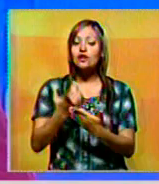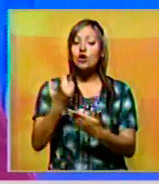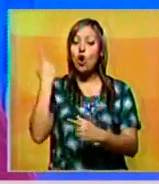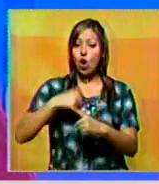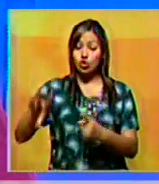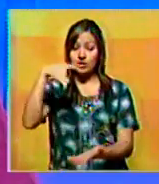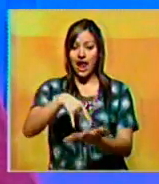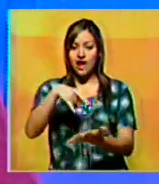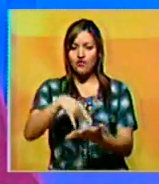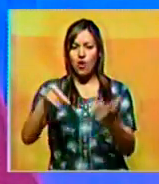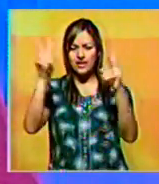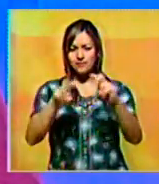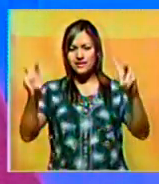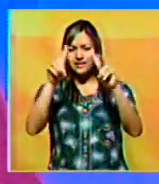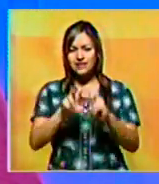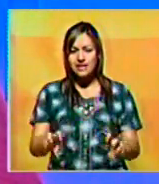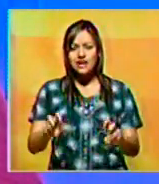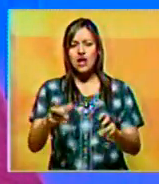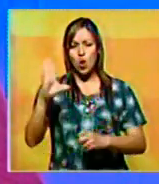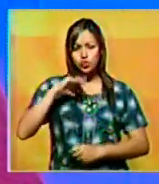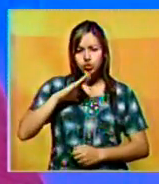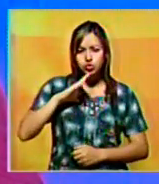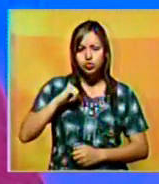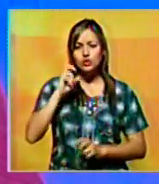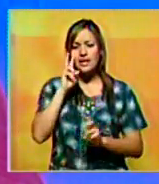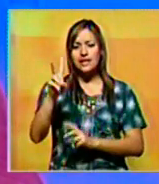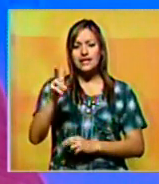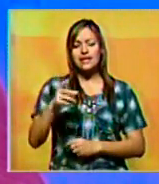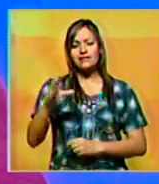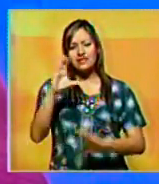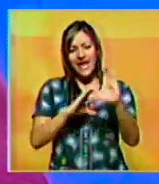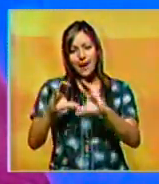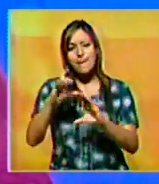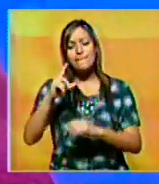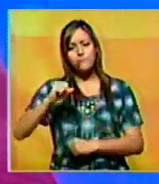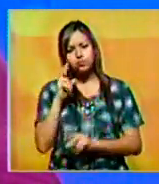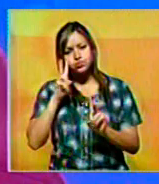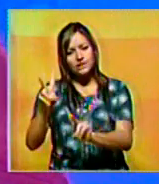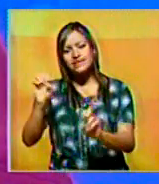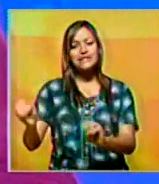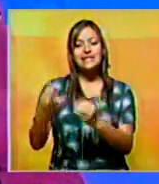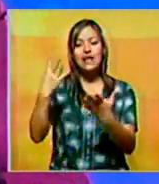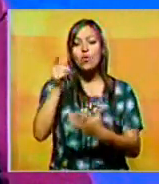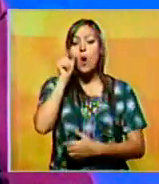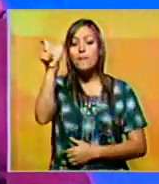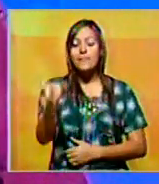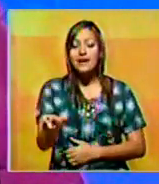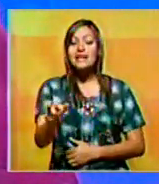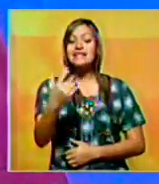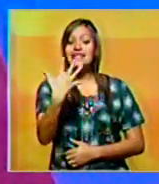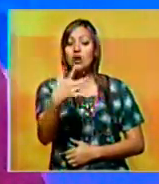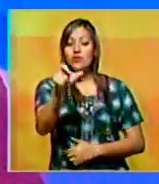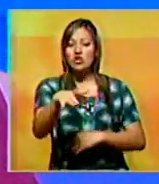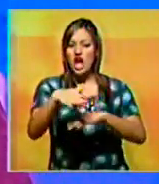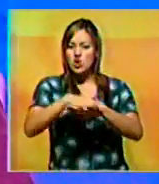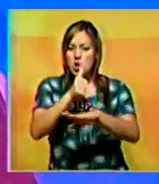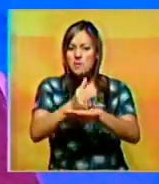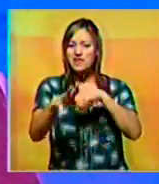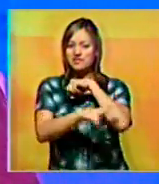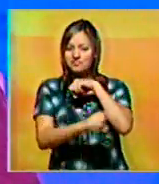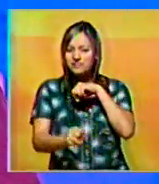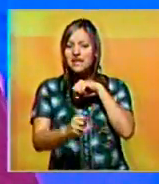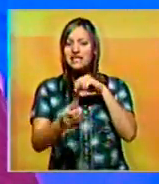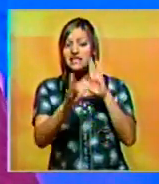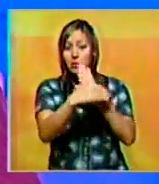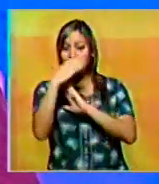En Carabobo, el Cuerpo de Investigaciones Científicas Penales y Criminalísticas rescató a un comerciante y abatió a 5 de sus secuestradores. Randolfo Blanco